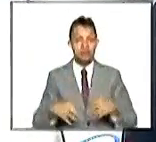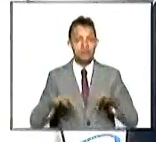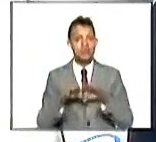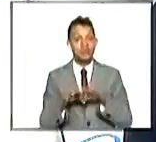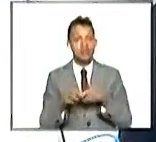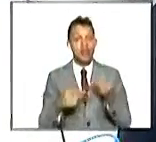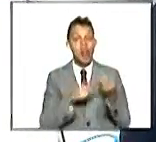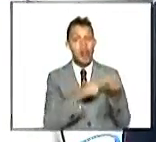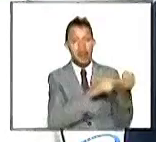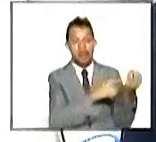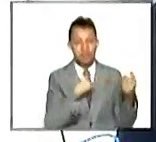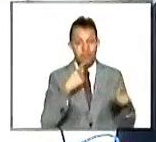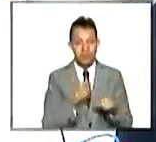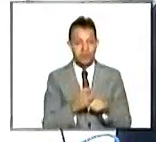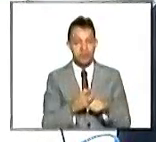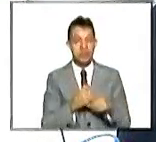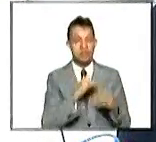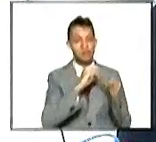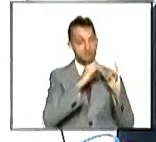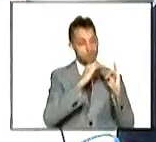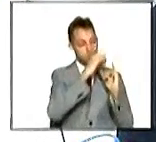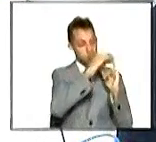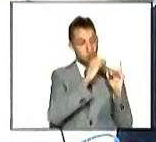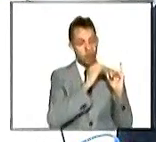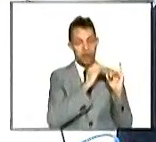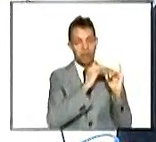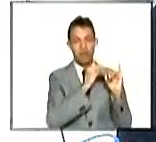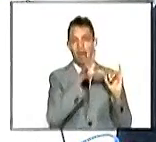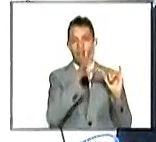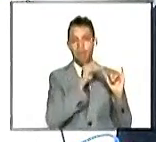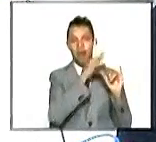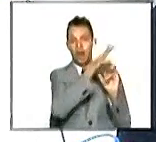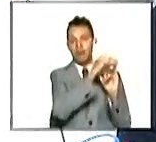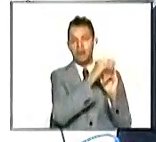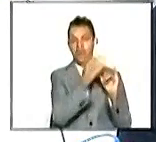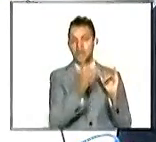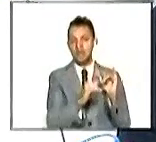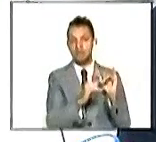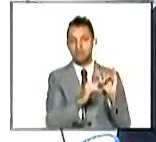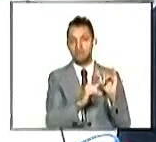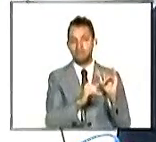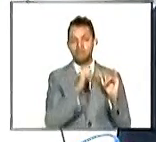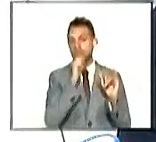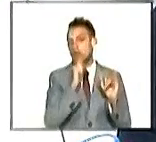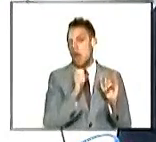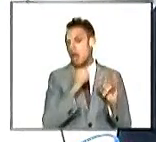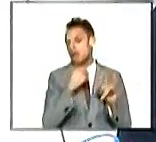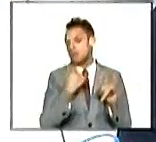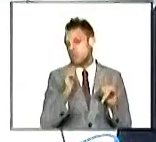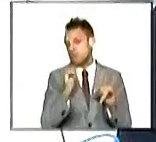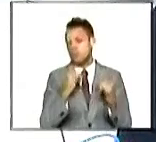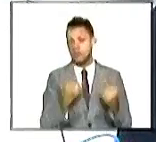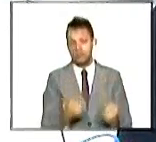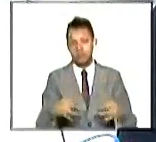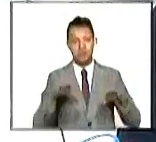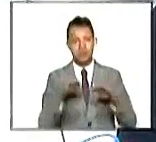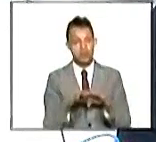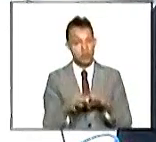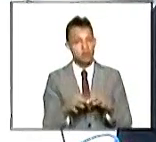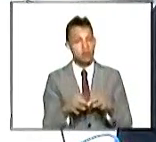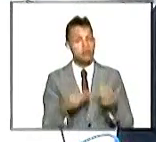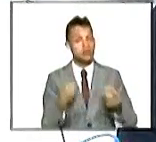ya existe un freno hormonal y esto tiene que ver con un proceso de envejecimiento. Por eso,